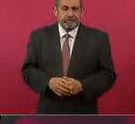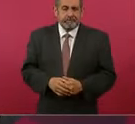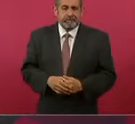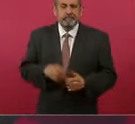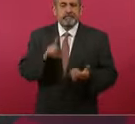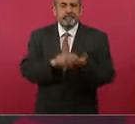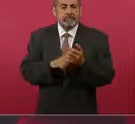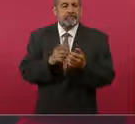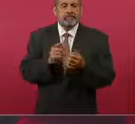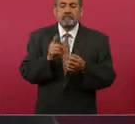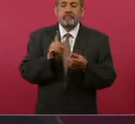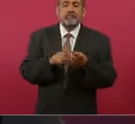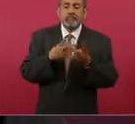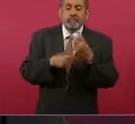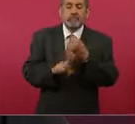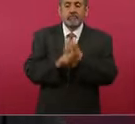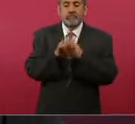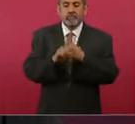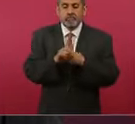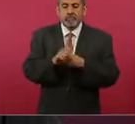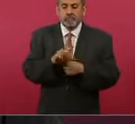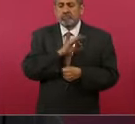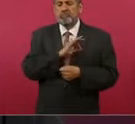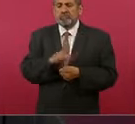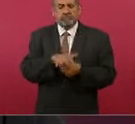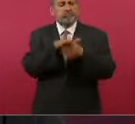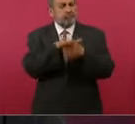dice que los problemas los pueden resolver